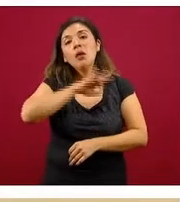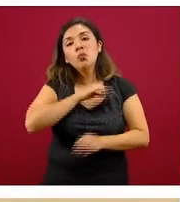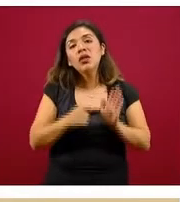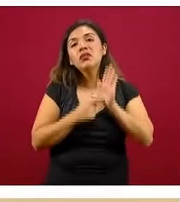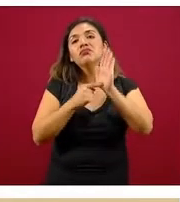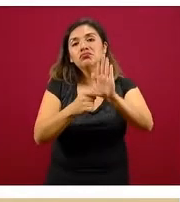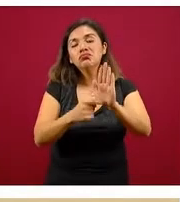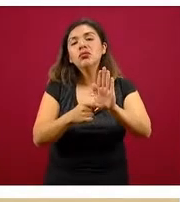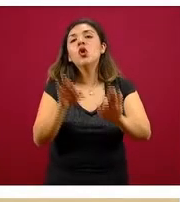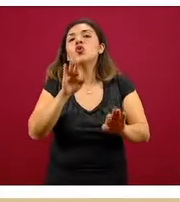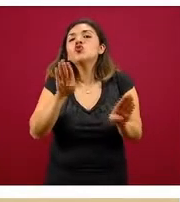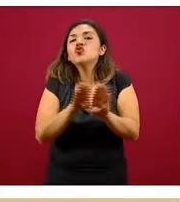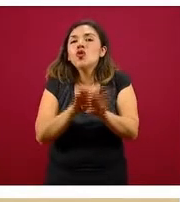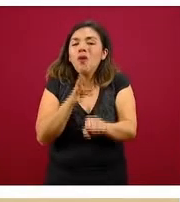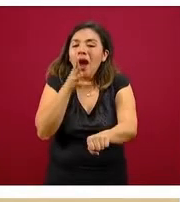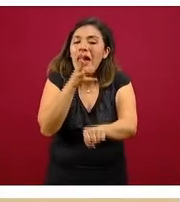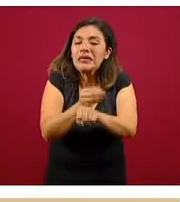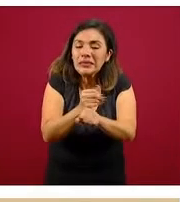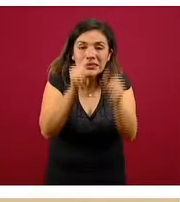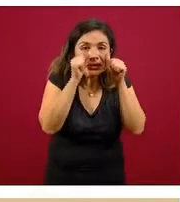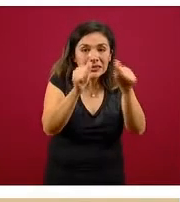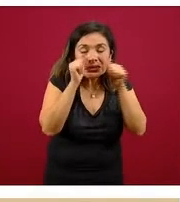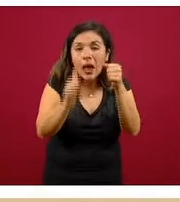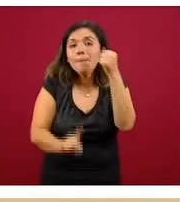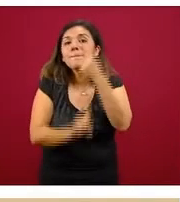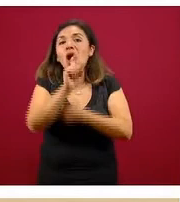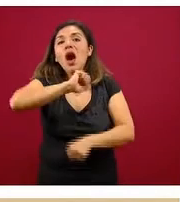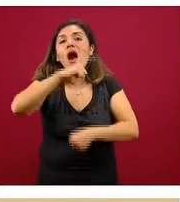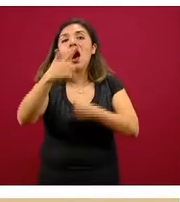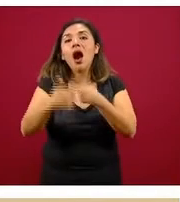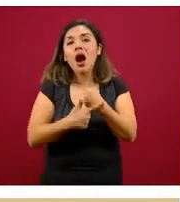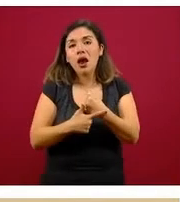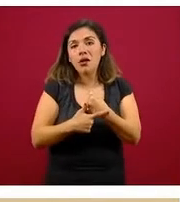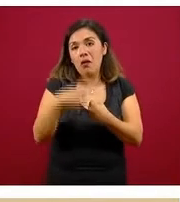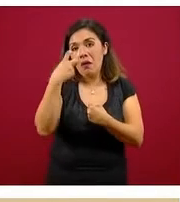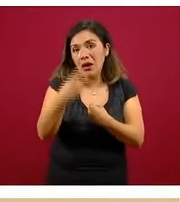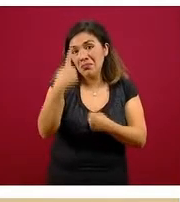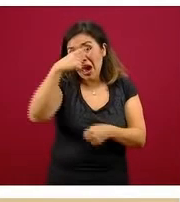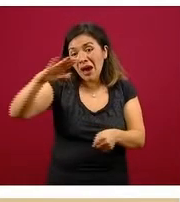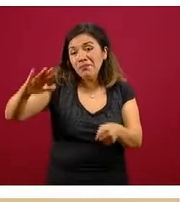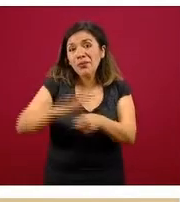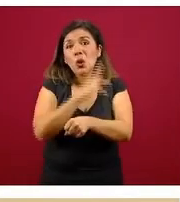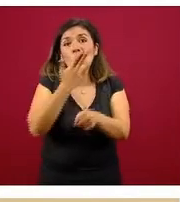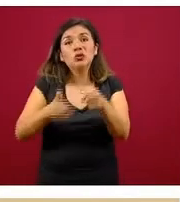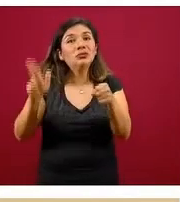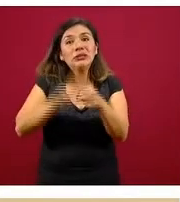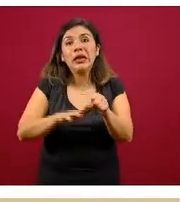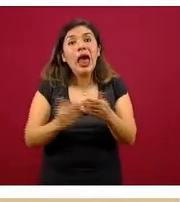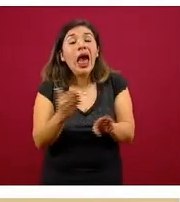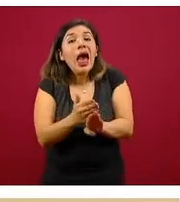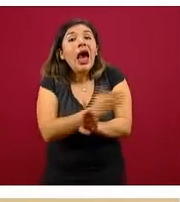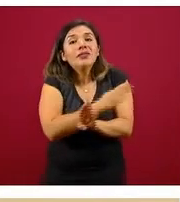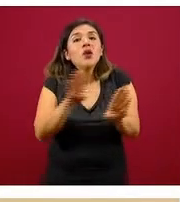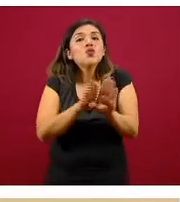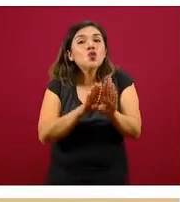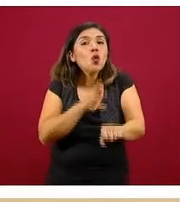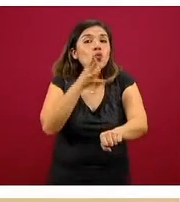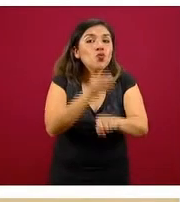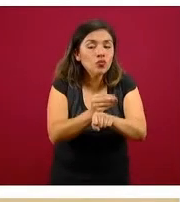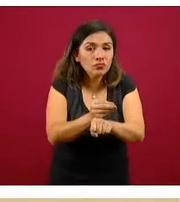en su momento solucionar y atender cualquier saturación que pudiera estarse